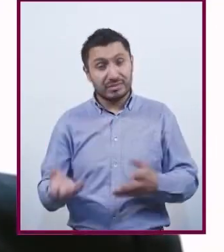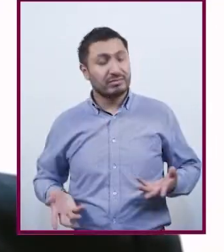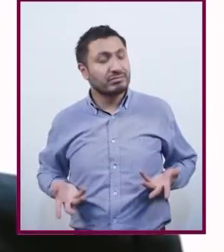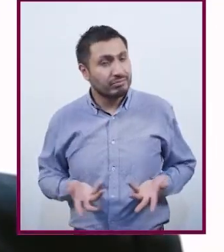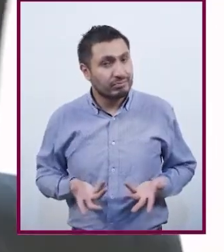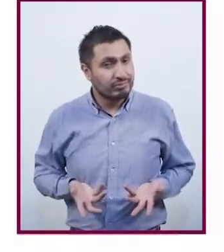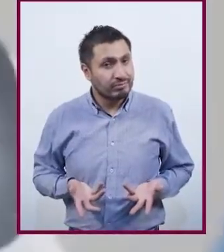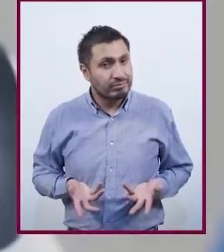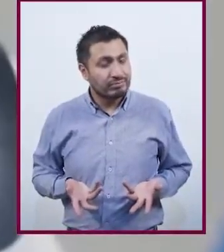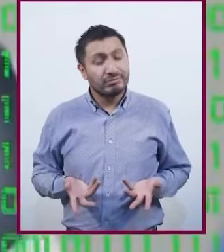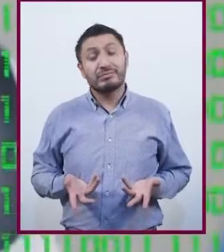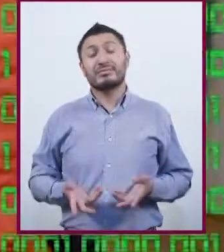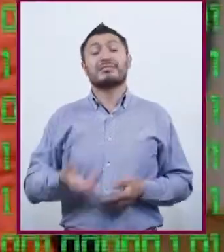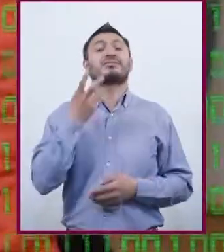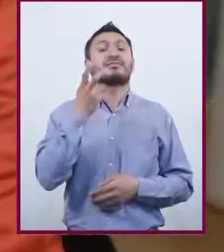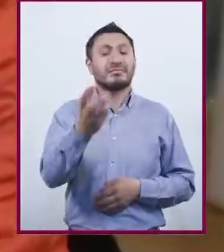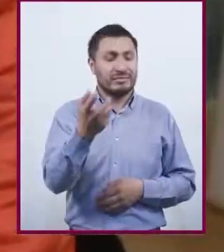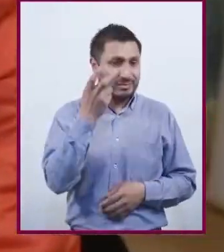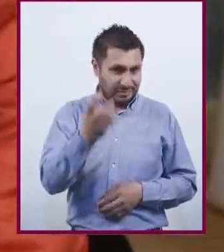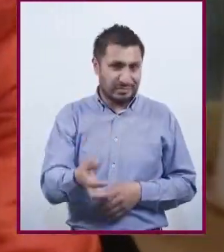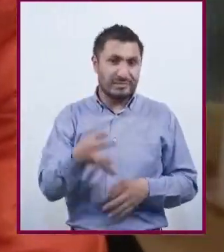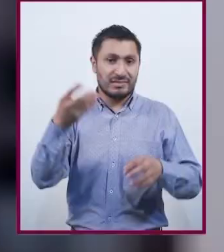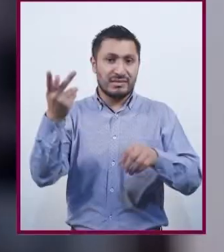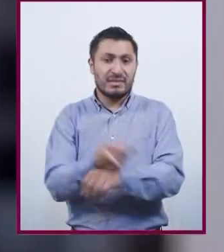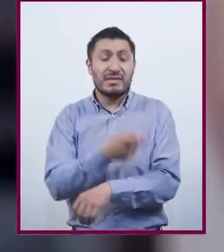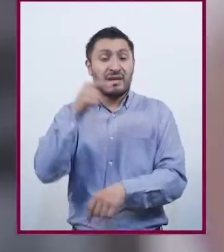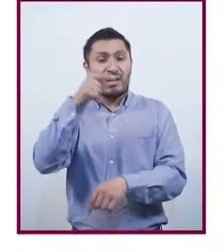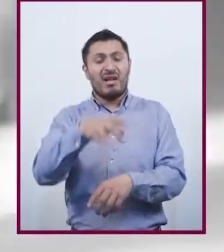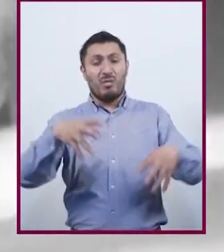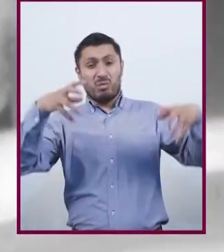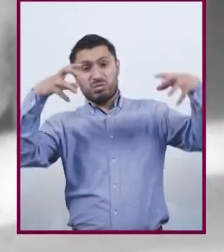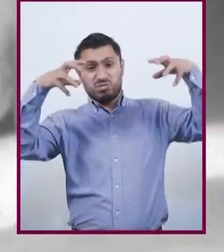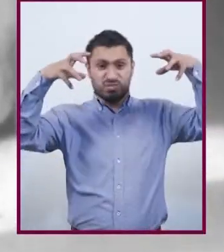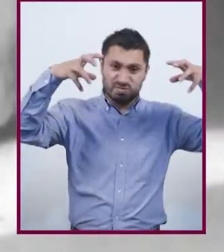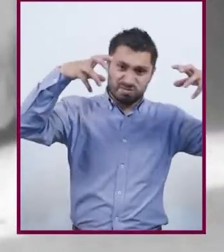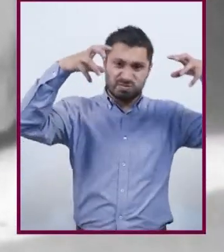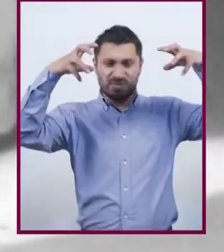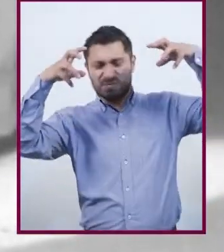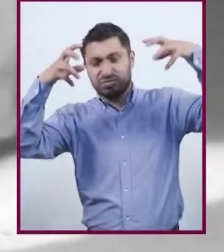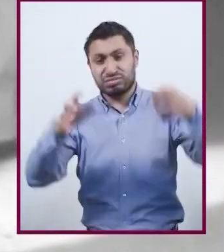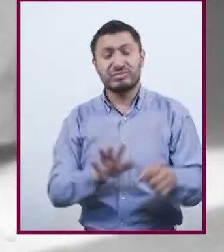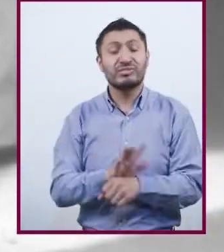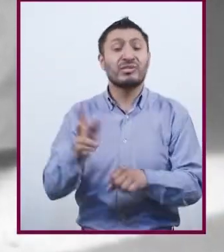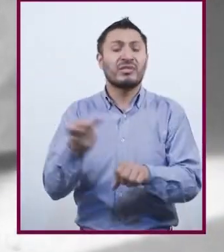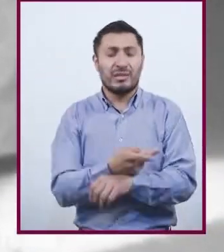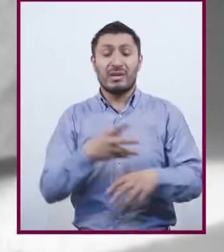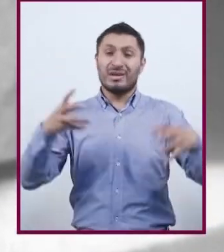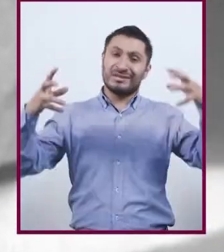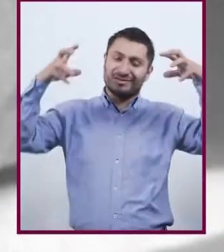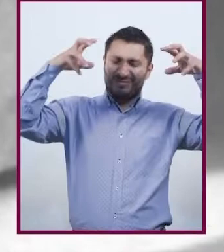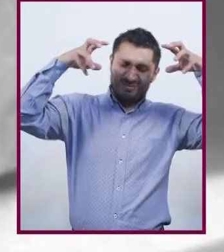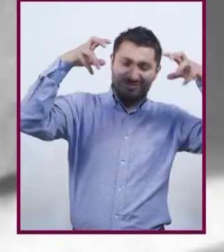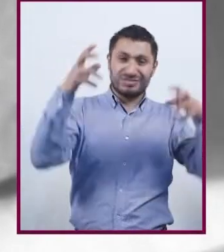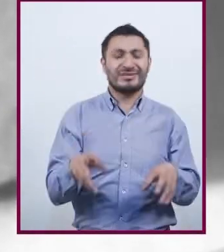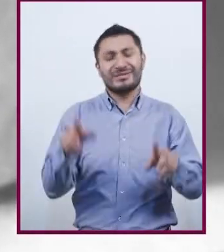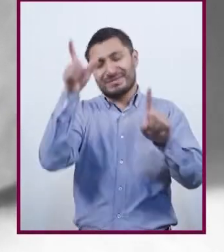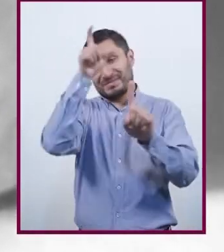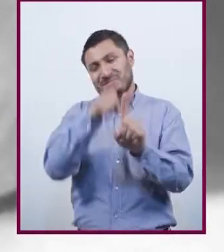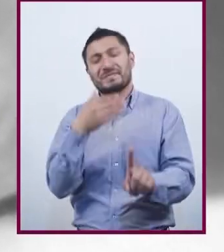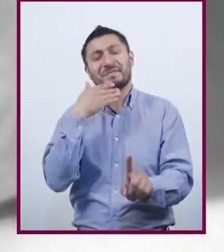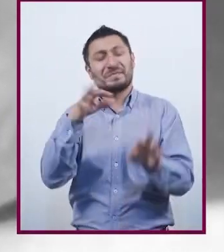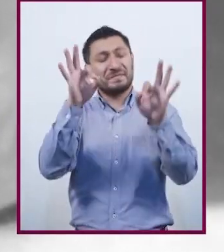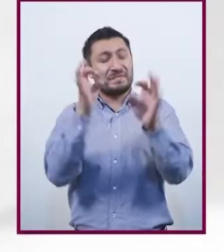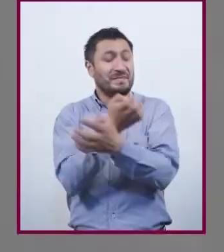el científico que lo creó? Es exactamente lo que pasa con el monstruo de Mary Shelley, que pasa de ser una